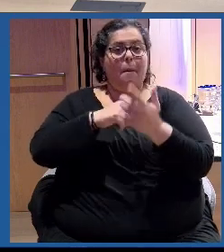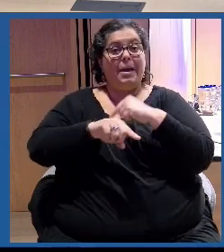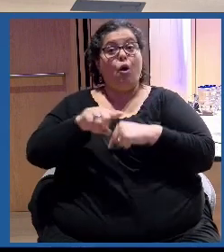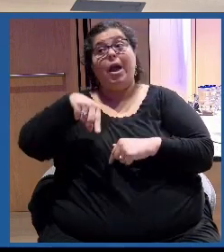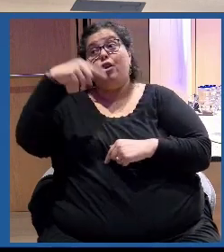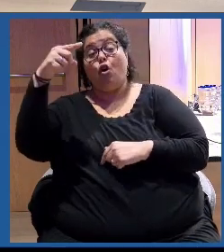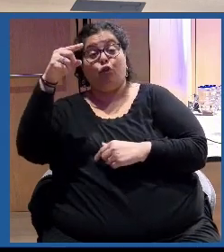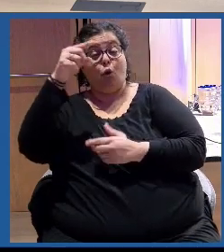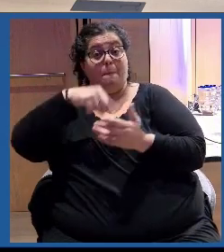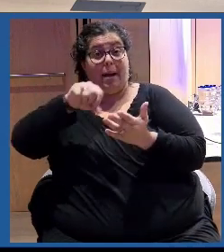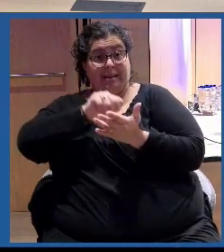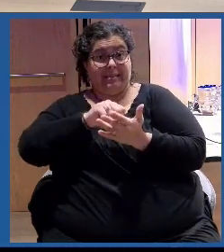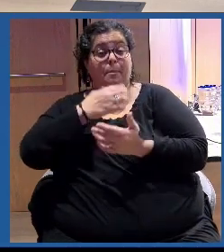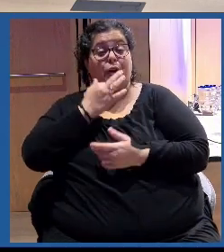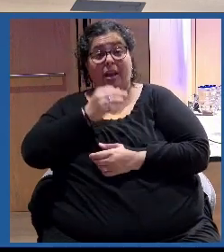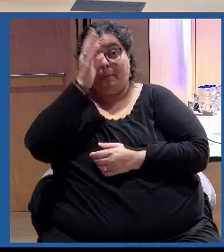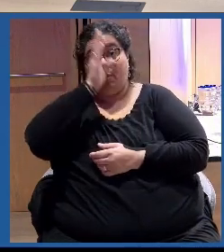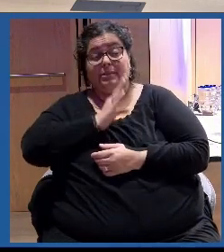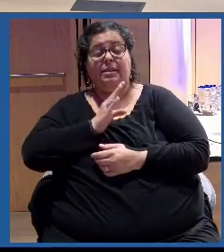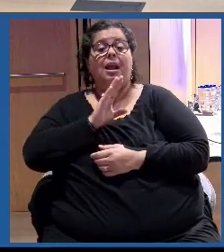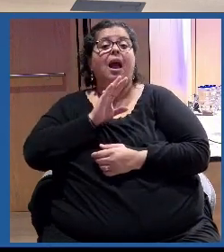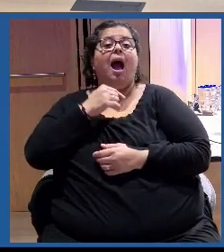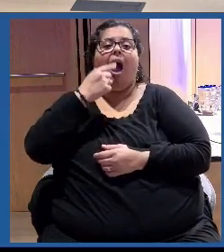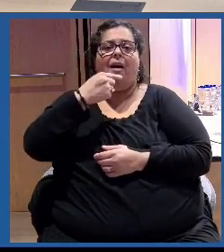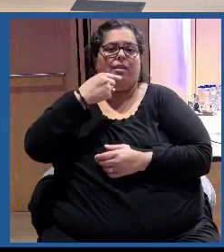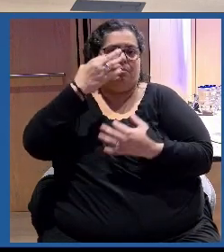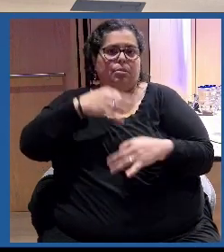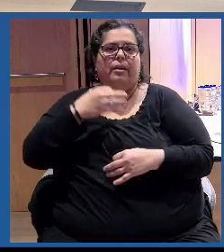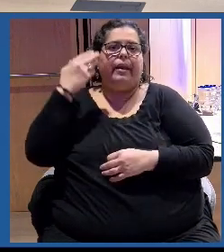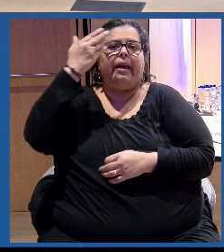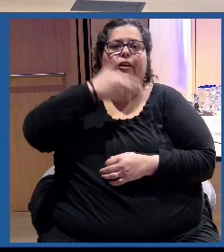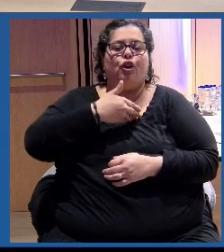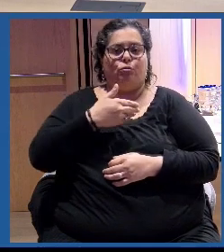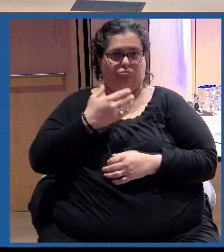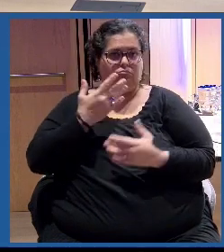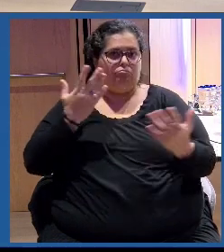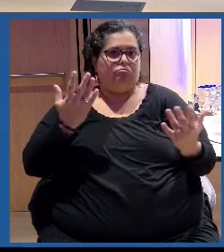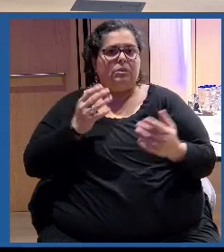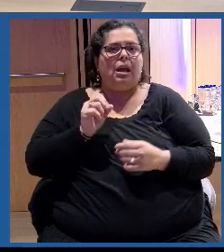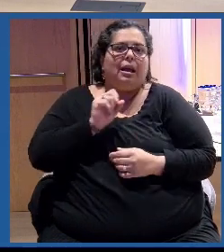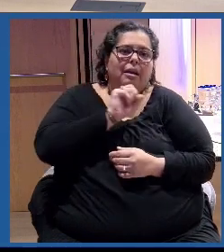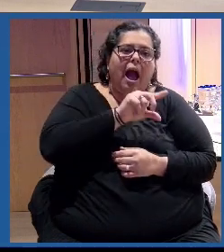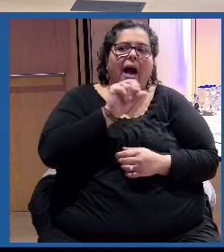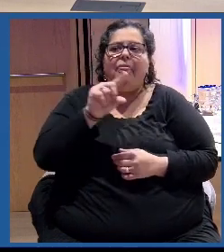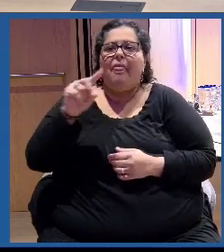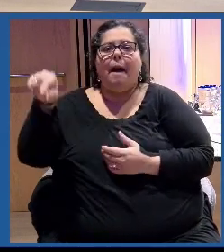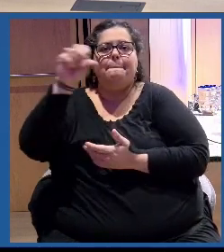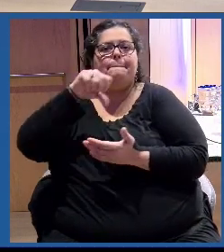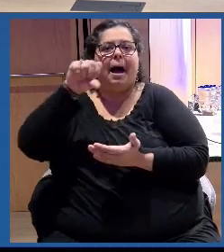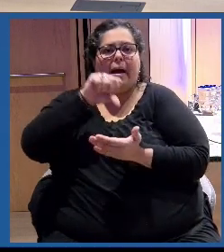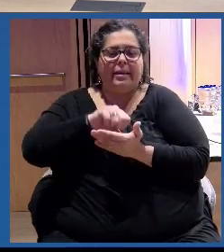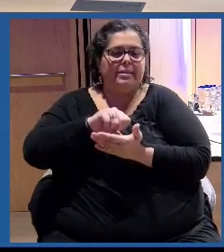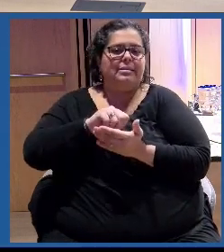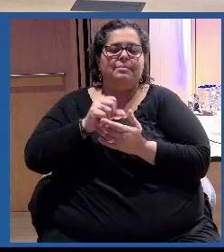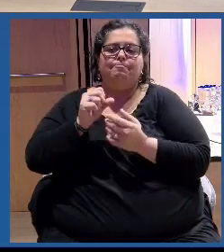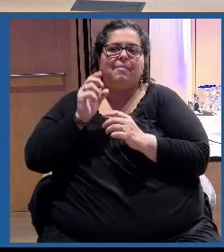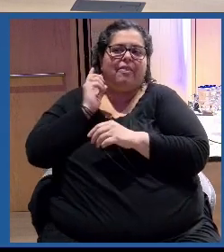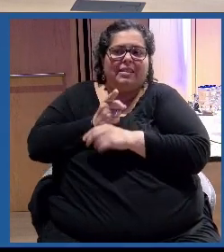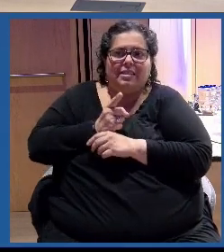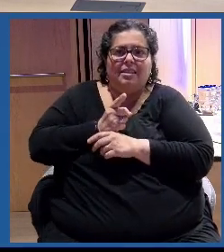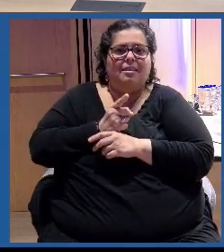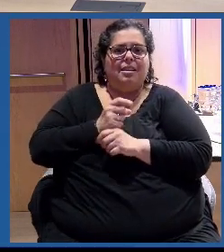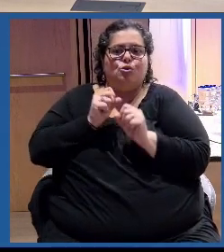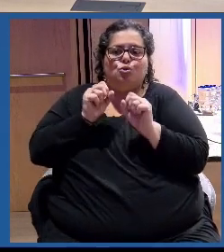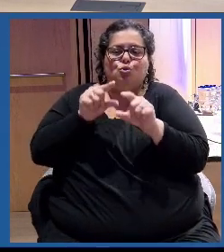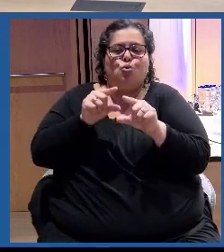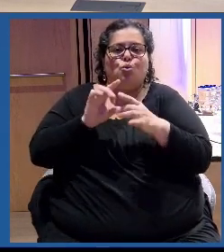en Brasil, se sigue usando la palabra preta o negra, y bueno, cada país se define y decide lo de